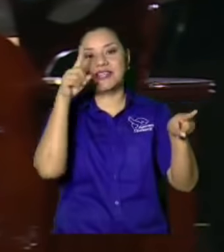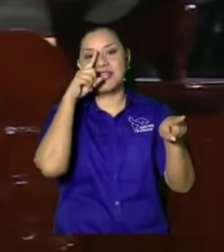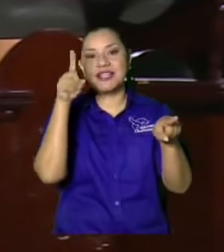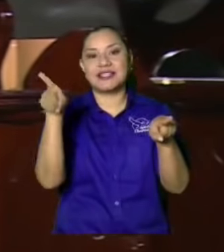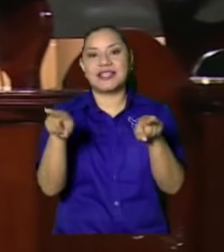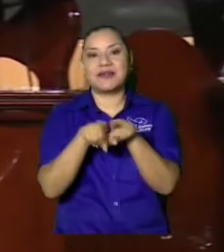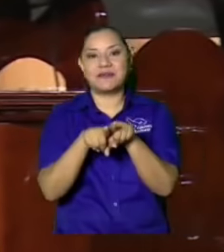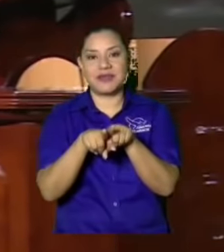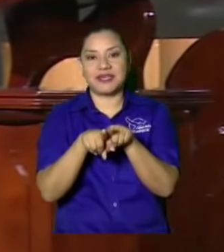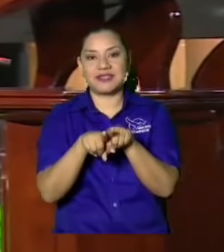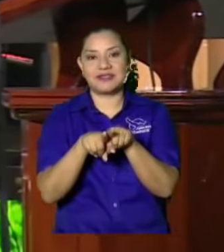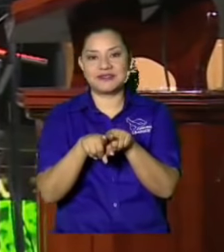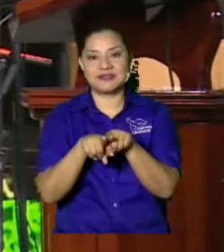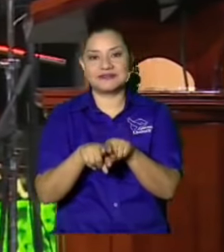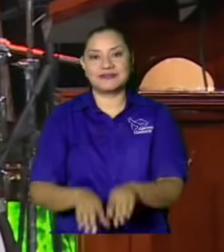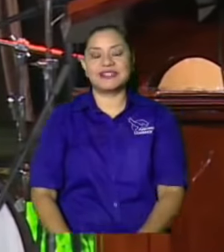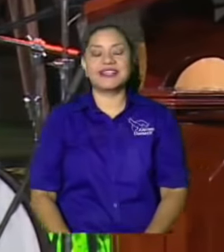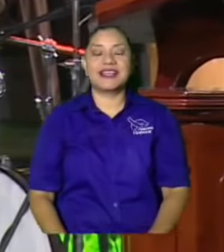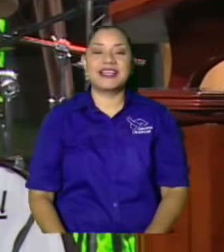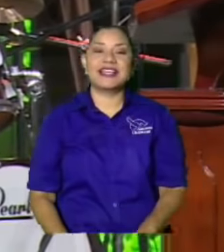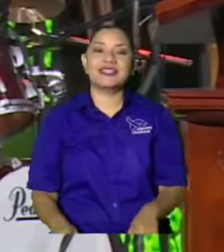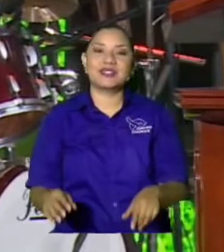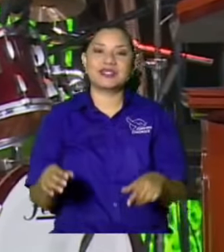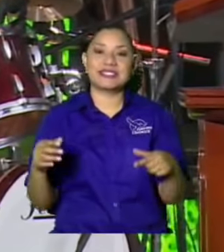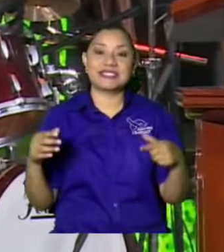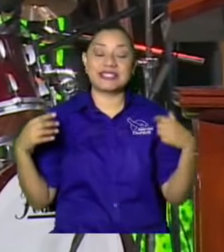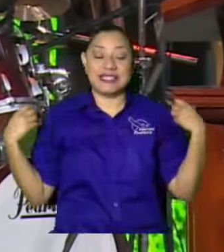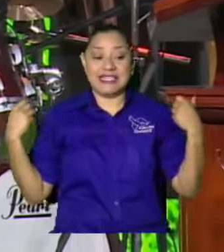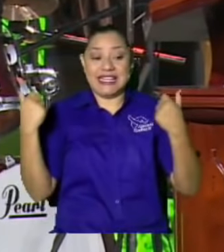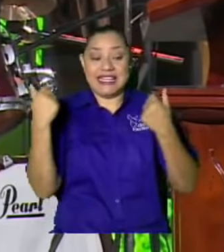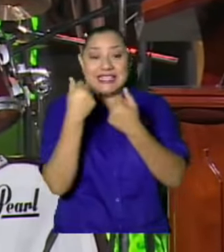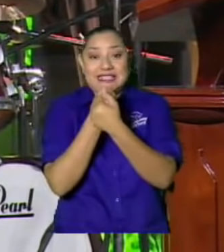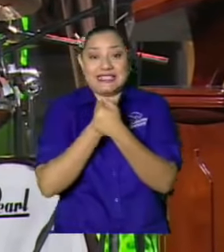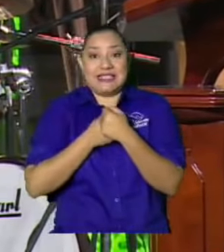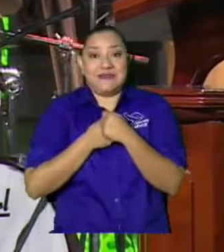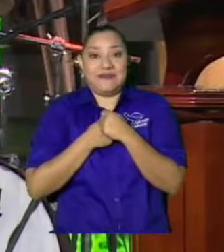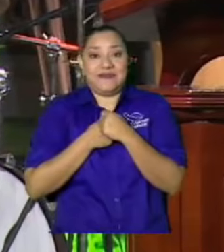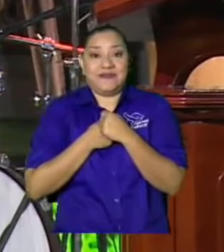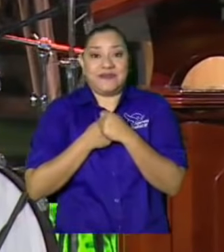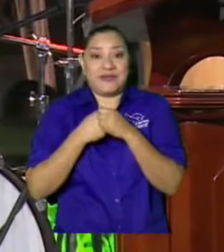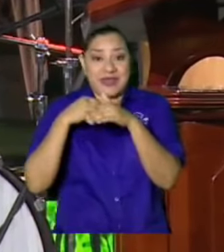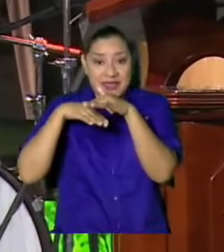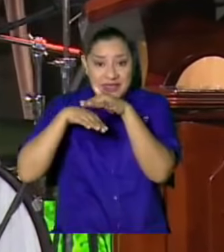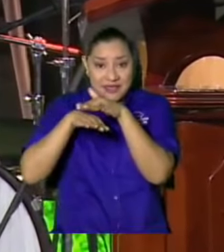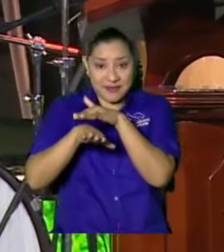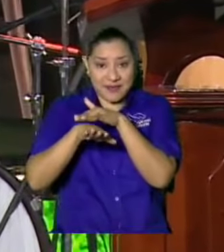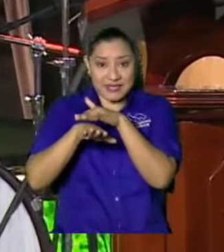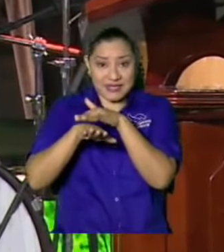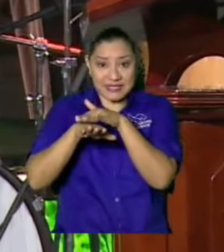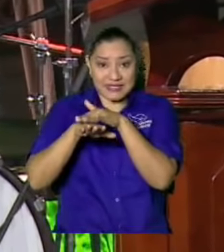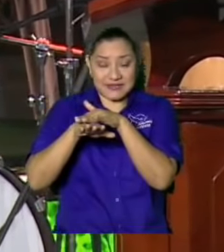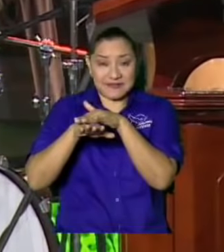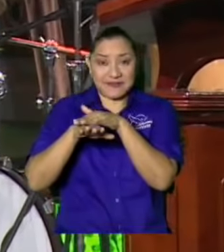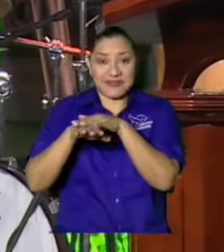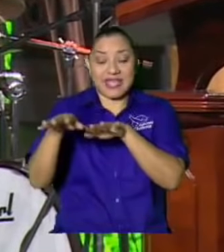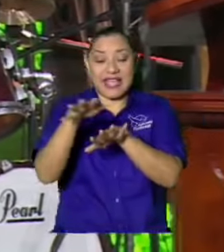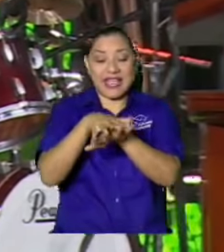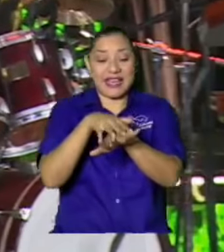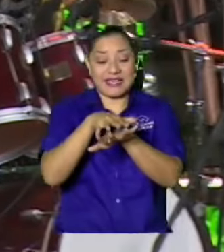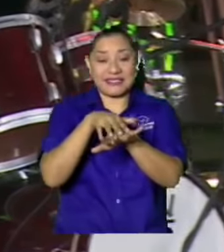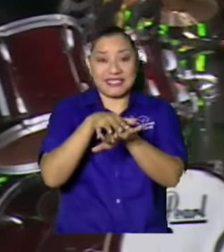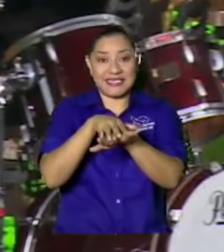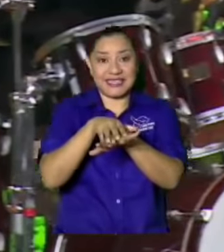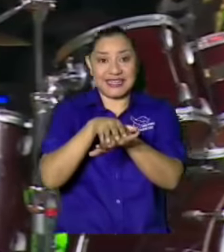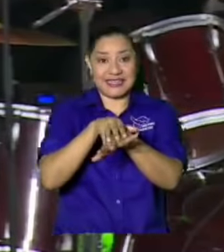Entonces le dice: Pedro, póngase su manto. Póngase su manto, métase bajo cobertura. Póngase las sandalias con